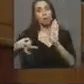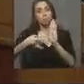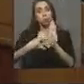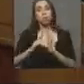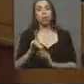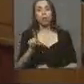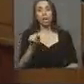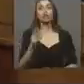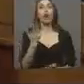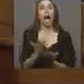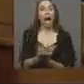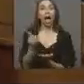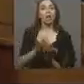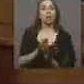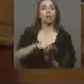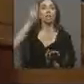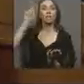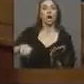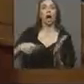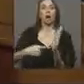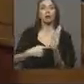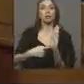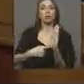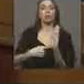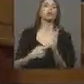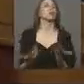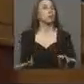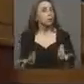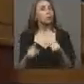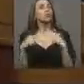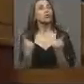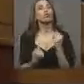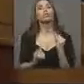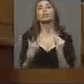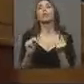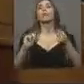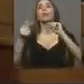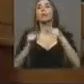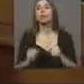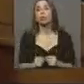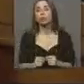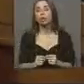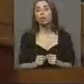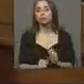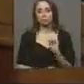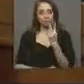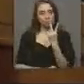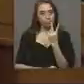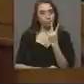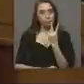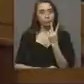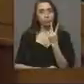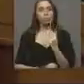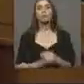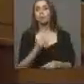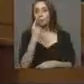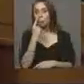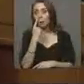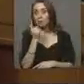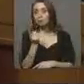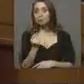Todavía hay sentencias en esa dirección. Bueno, ¿estamos dispuestos a discutirlo o no? Segundo, mire,